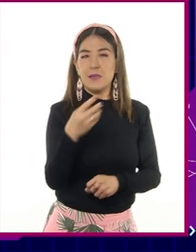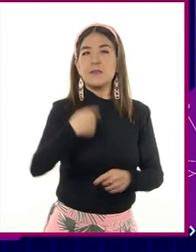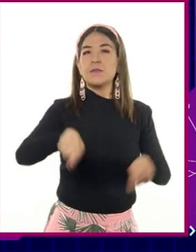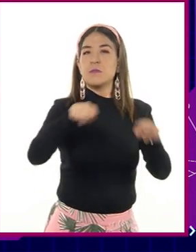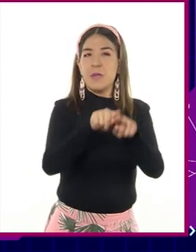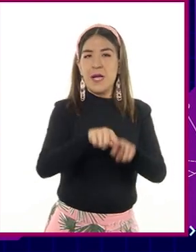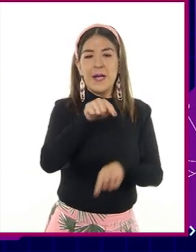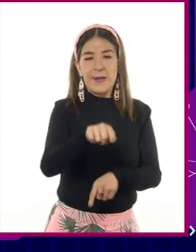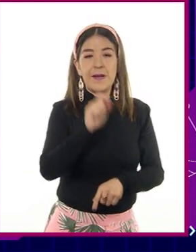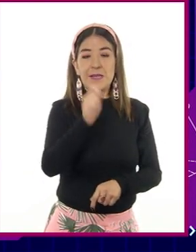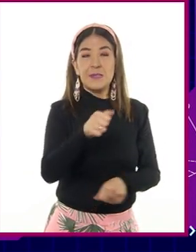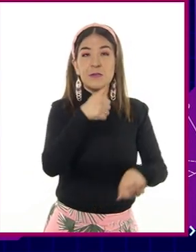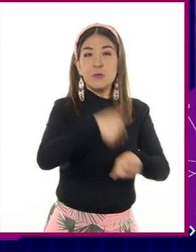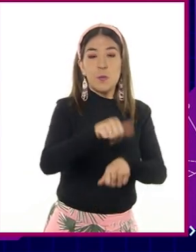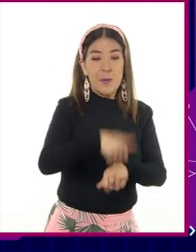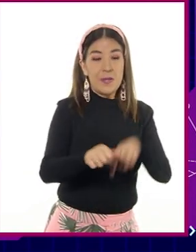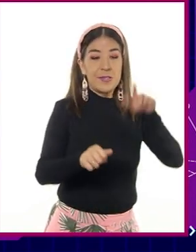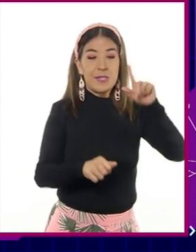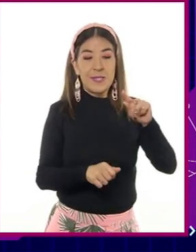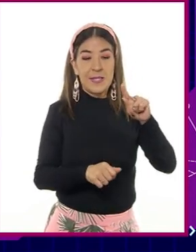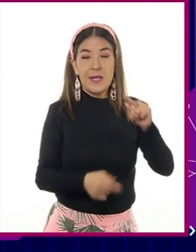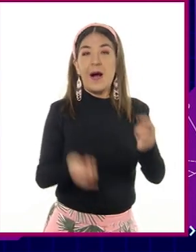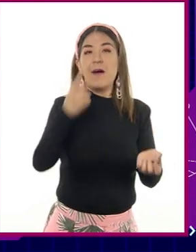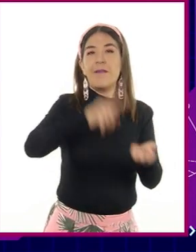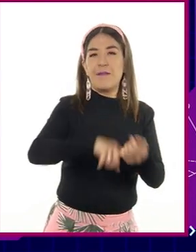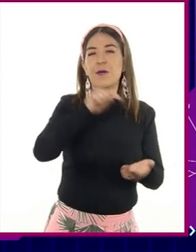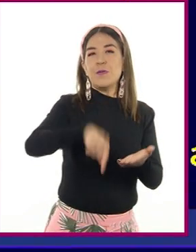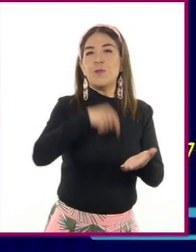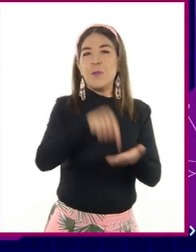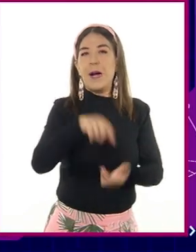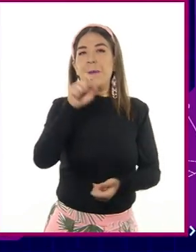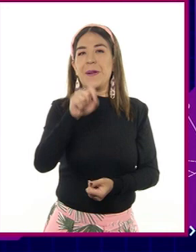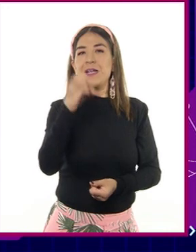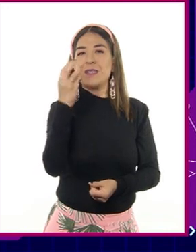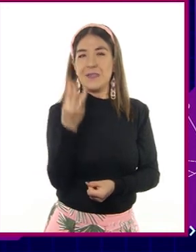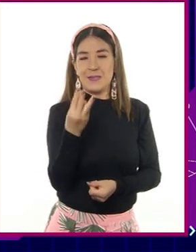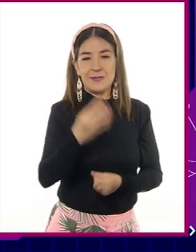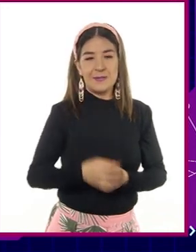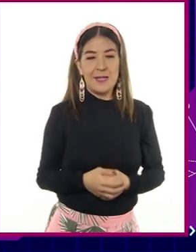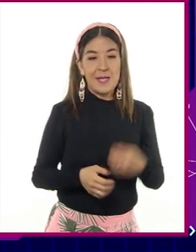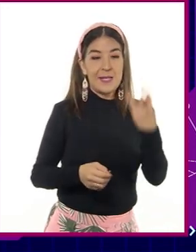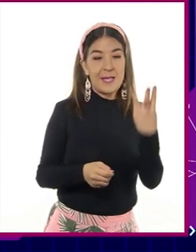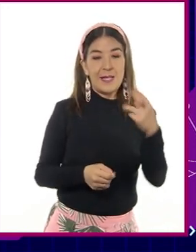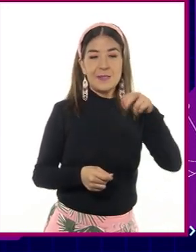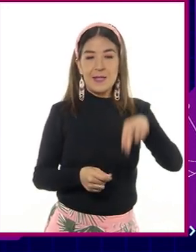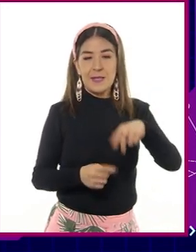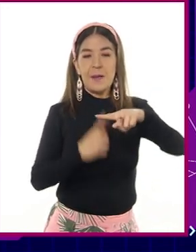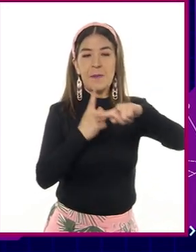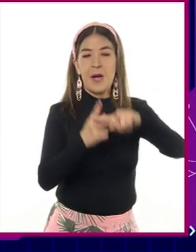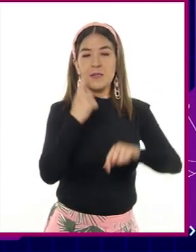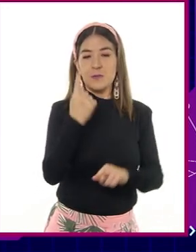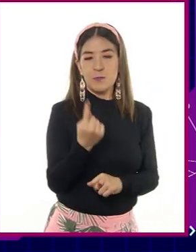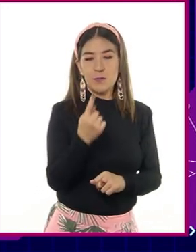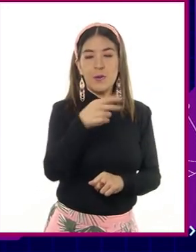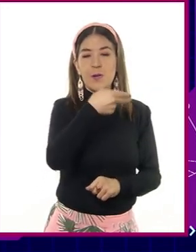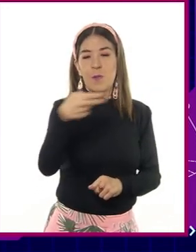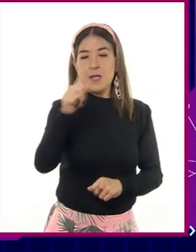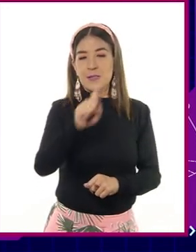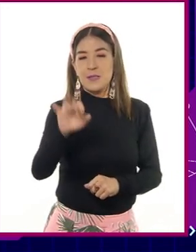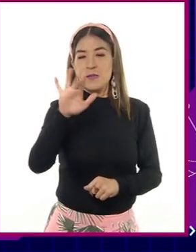que el número 70 aparecerá en el lugar 23. 3n más 1 igual